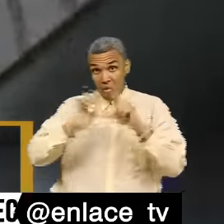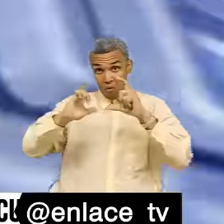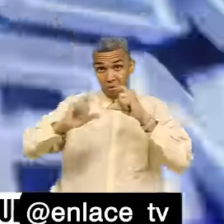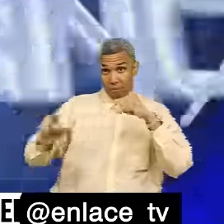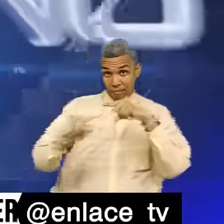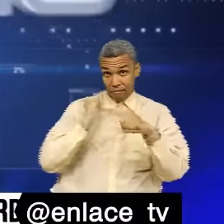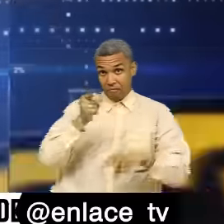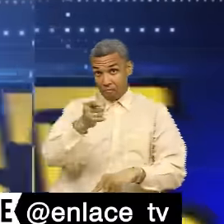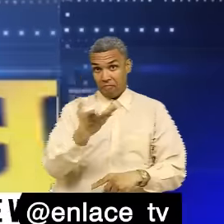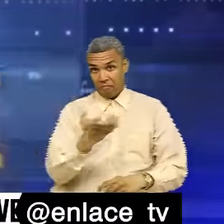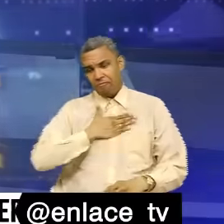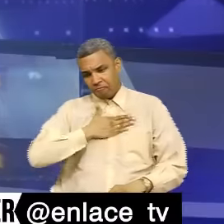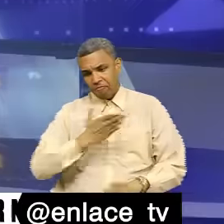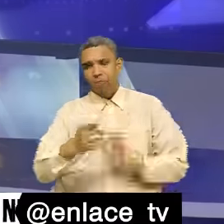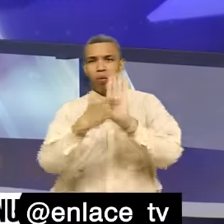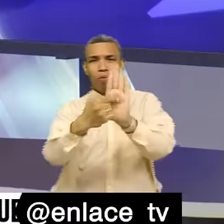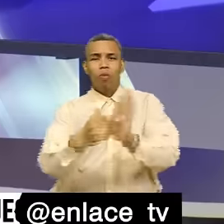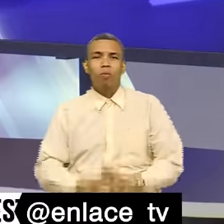Noticias.